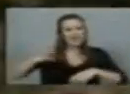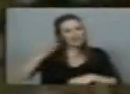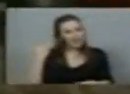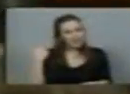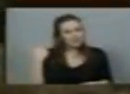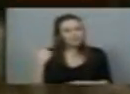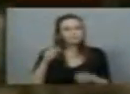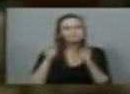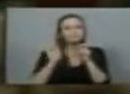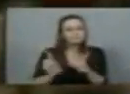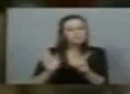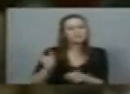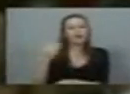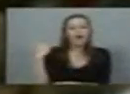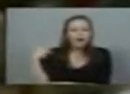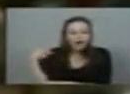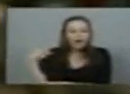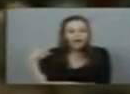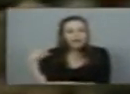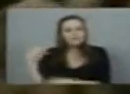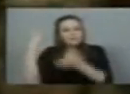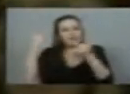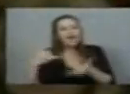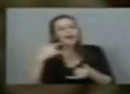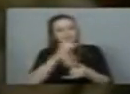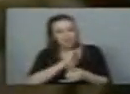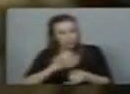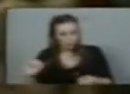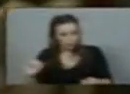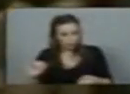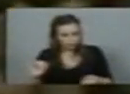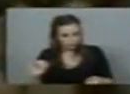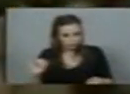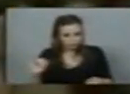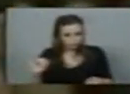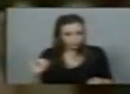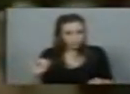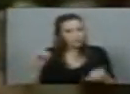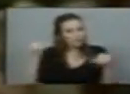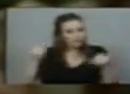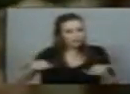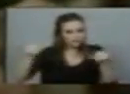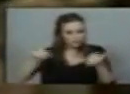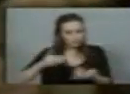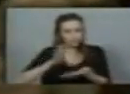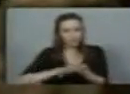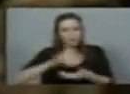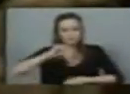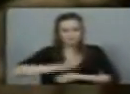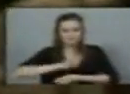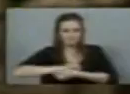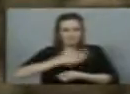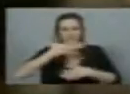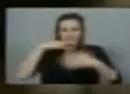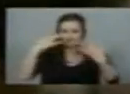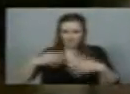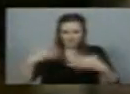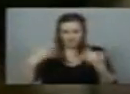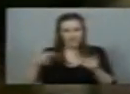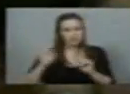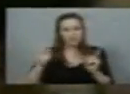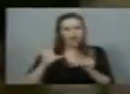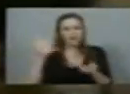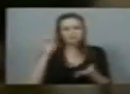fue claramente denunciado y explicitado en el informe Papel Prensa La Verdad. No se allanan